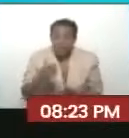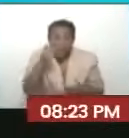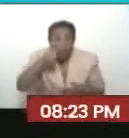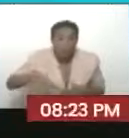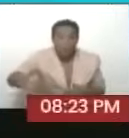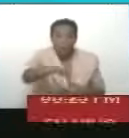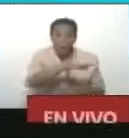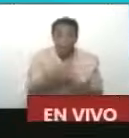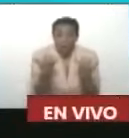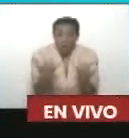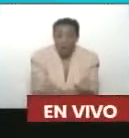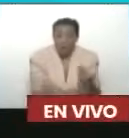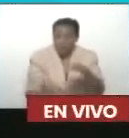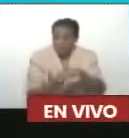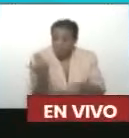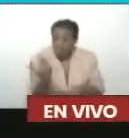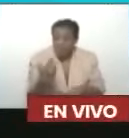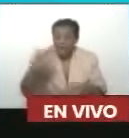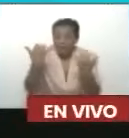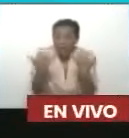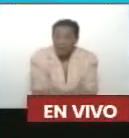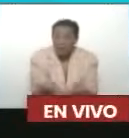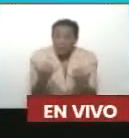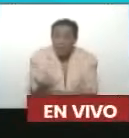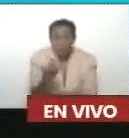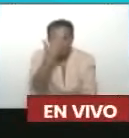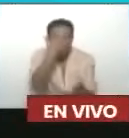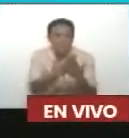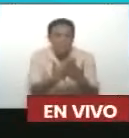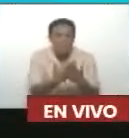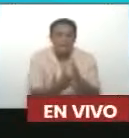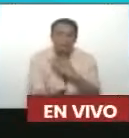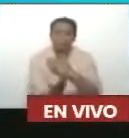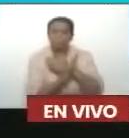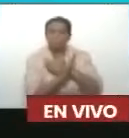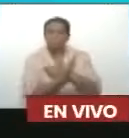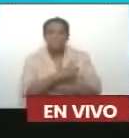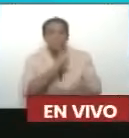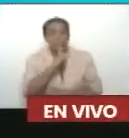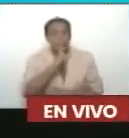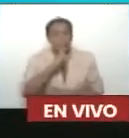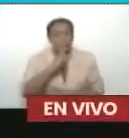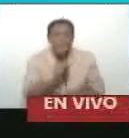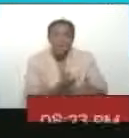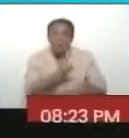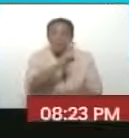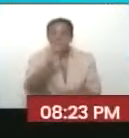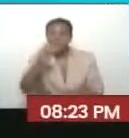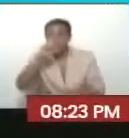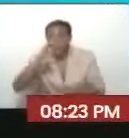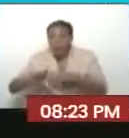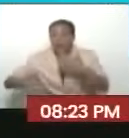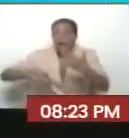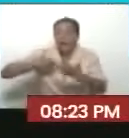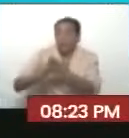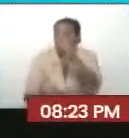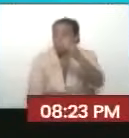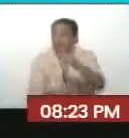pueblo la hazaña de enfrentar la agresión más grande que Venezuela jamás ha tenido en 200 años de